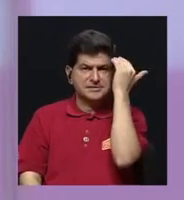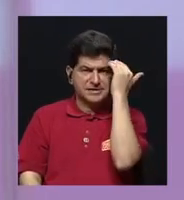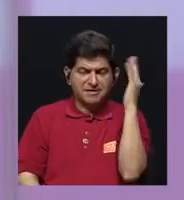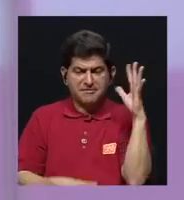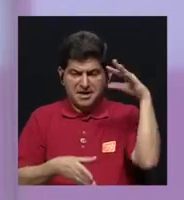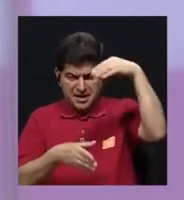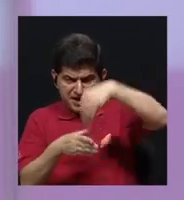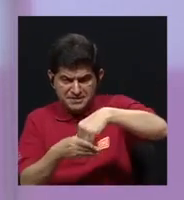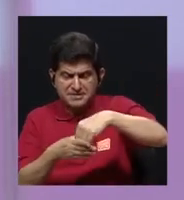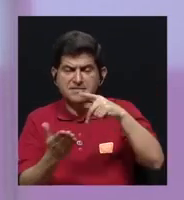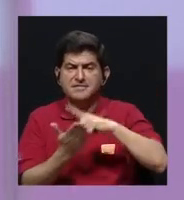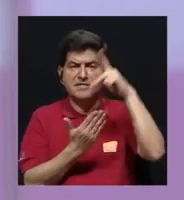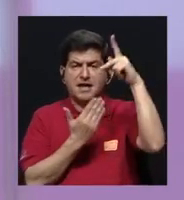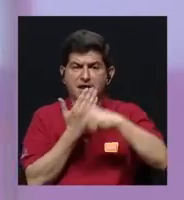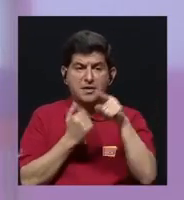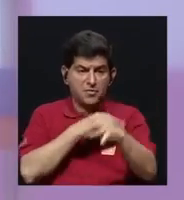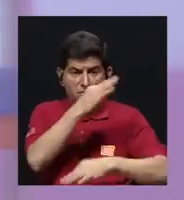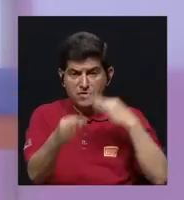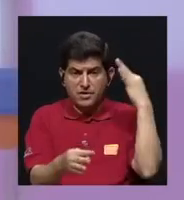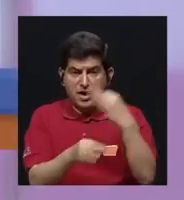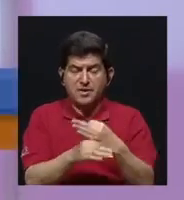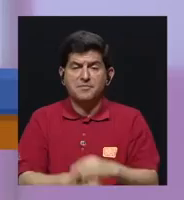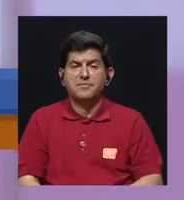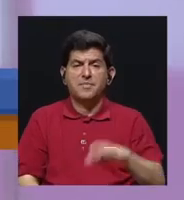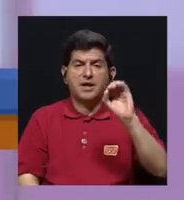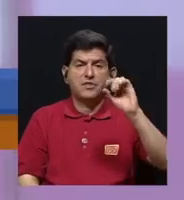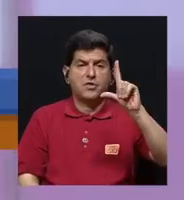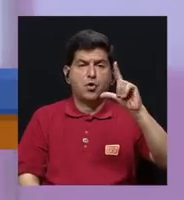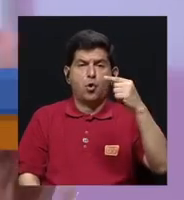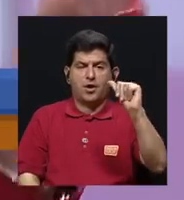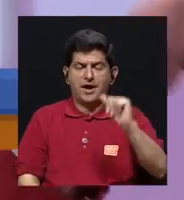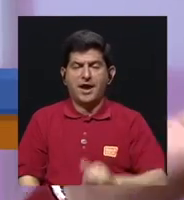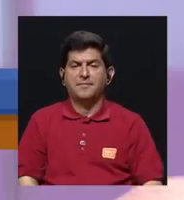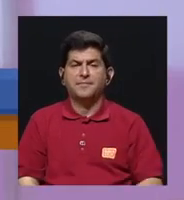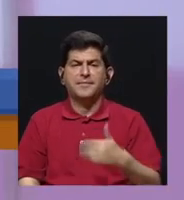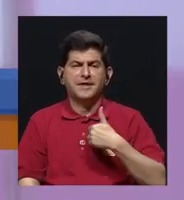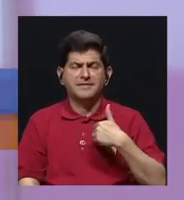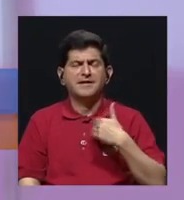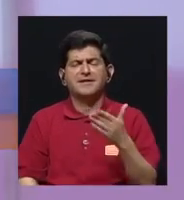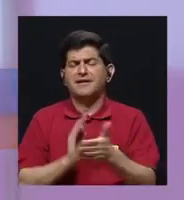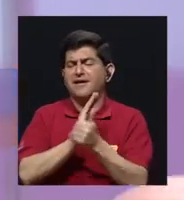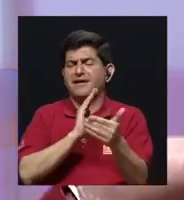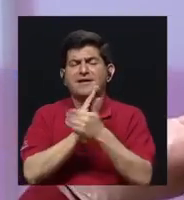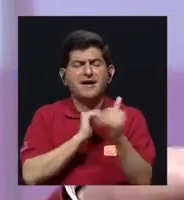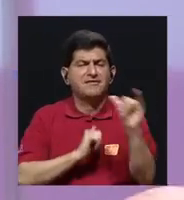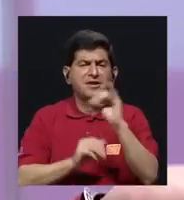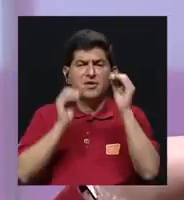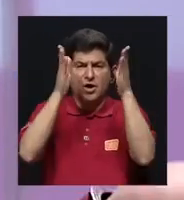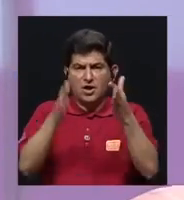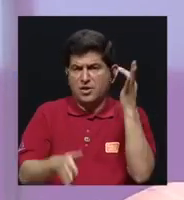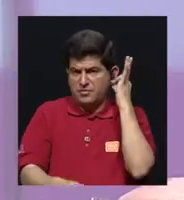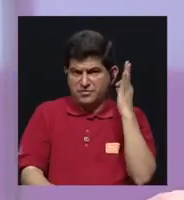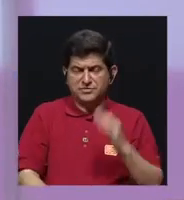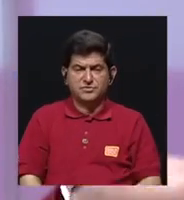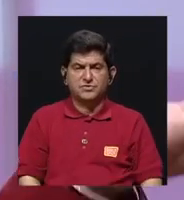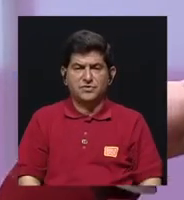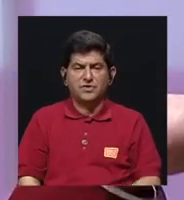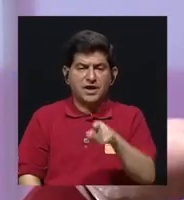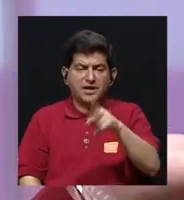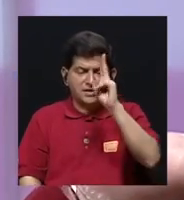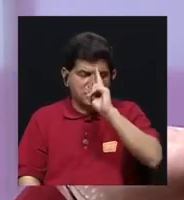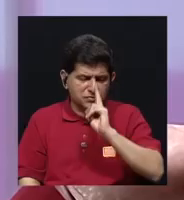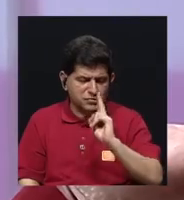integren a programas como este, como que hizo doña Olga, y que tengan esa facilidad que tiene la profesora doña, uh-huh. Olga,